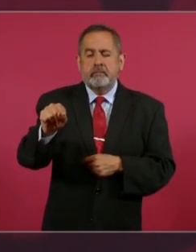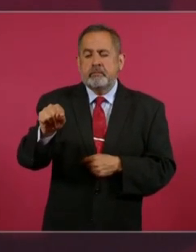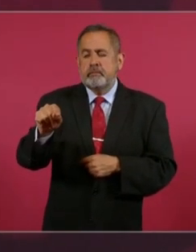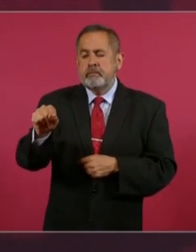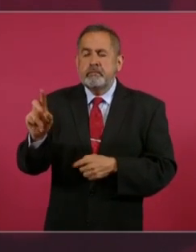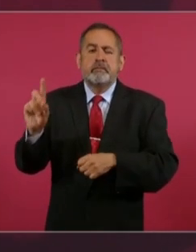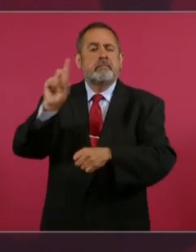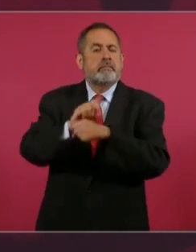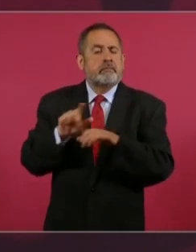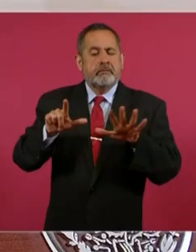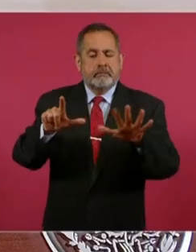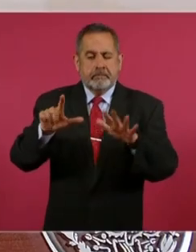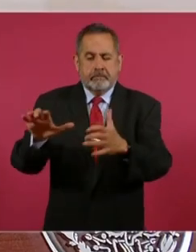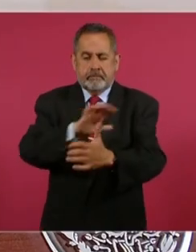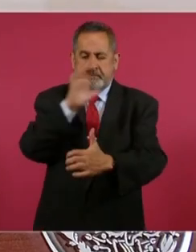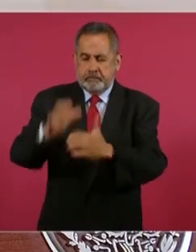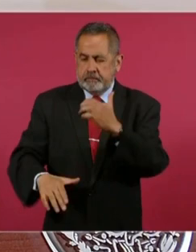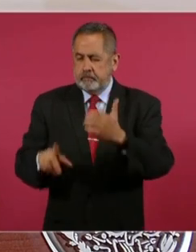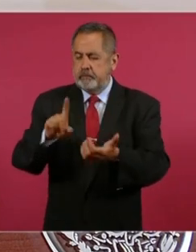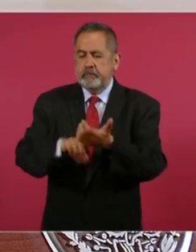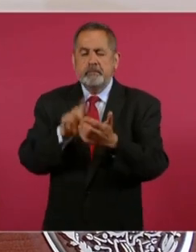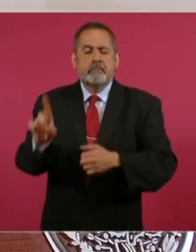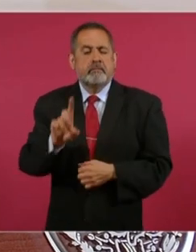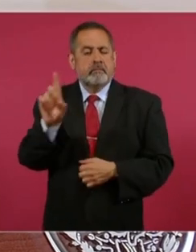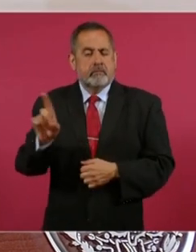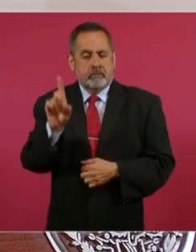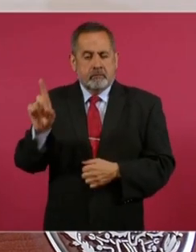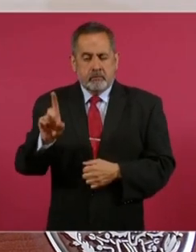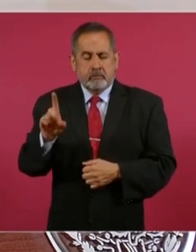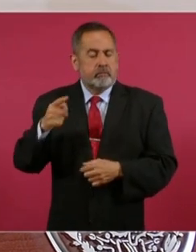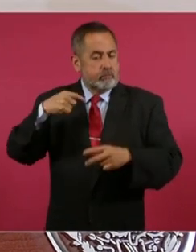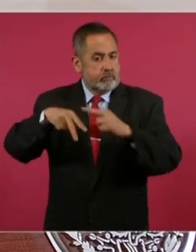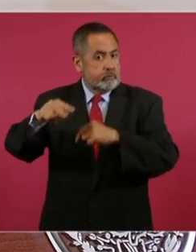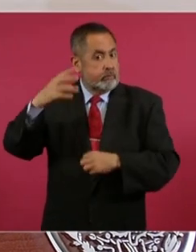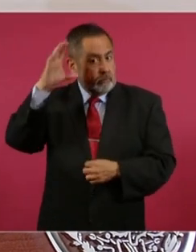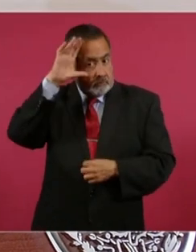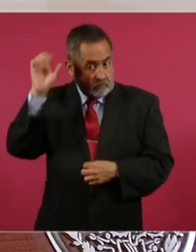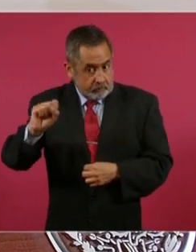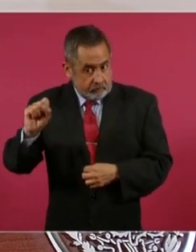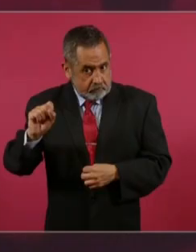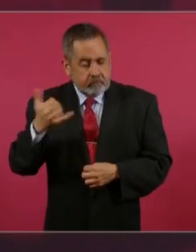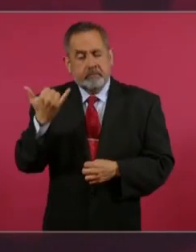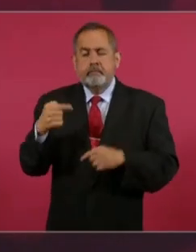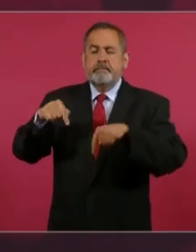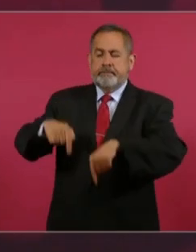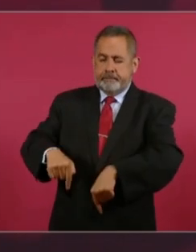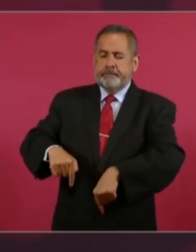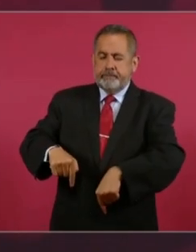Terminamos el 17, que es domingo, vamos a Morelos y aquí,